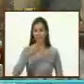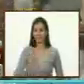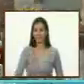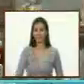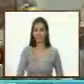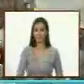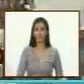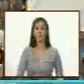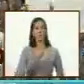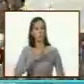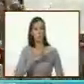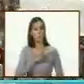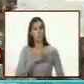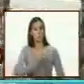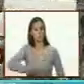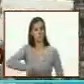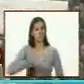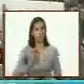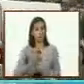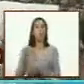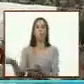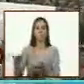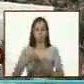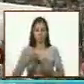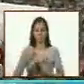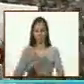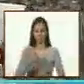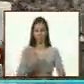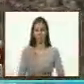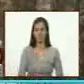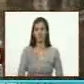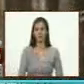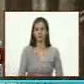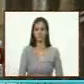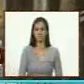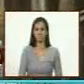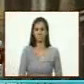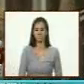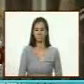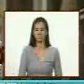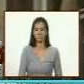Son de Correa, bueno, él me lo regaló, Rafael Correa.